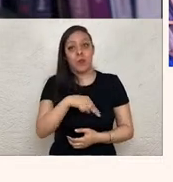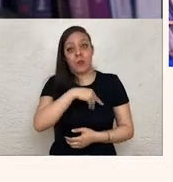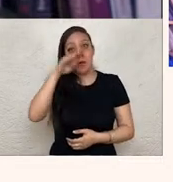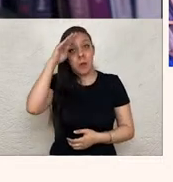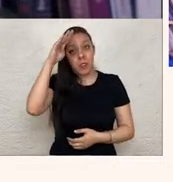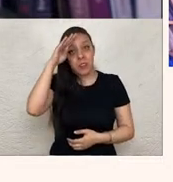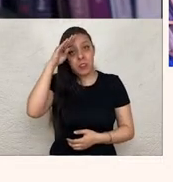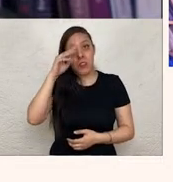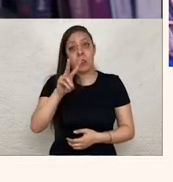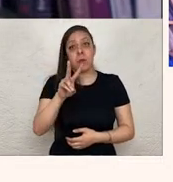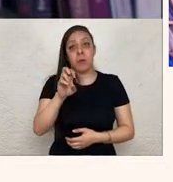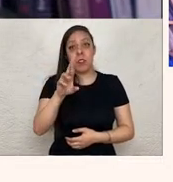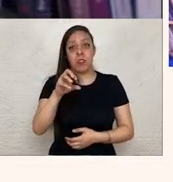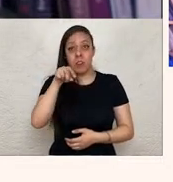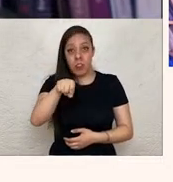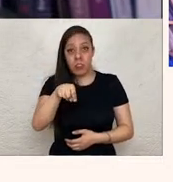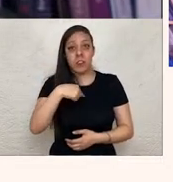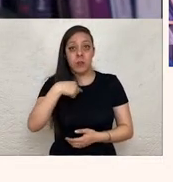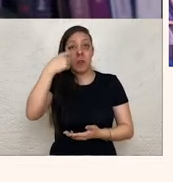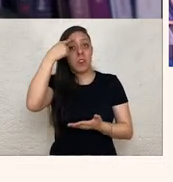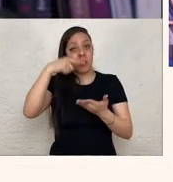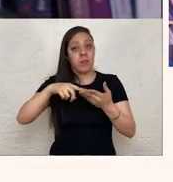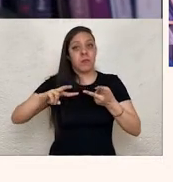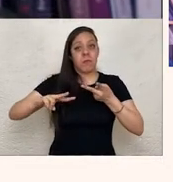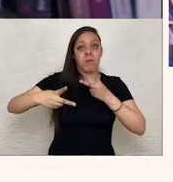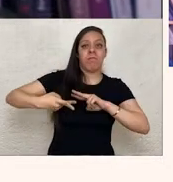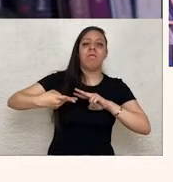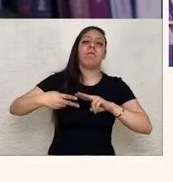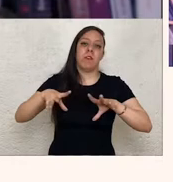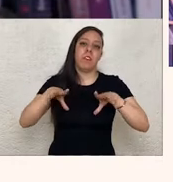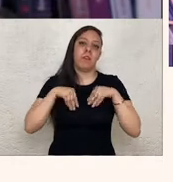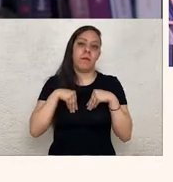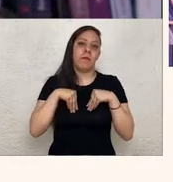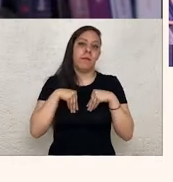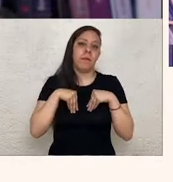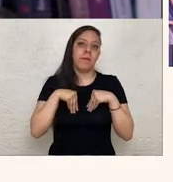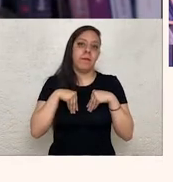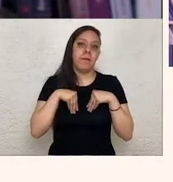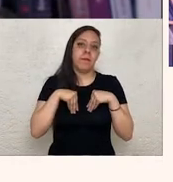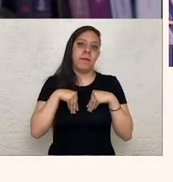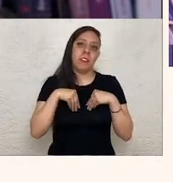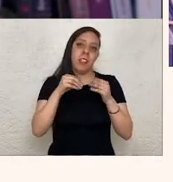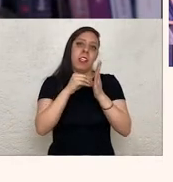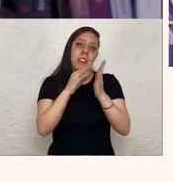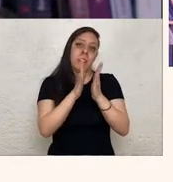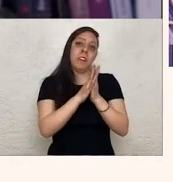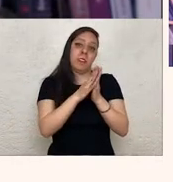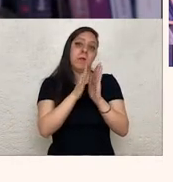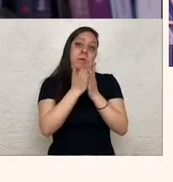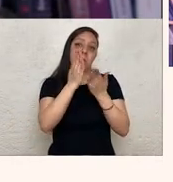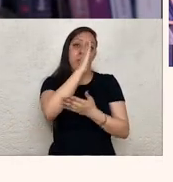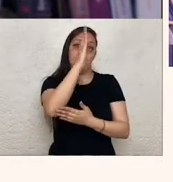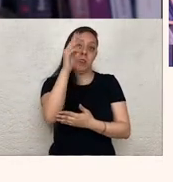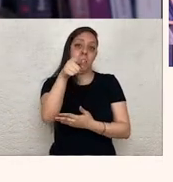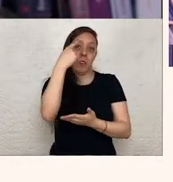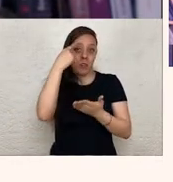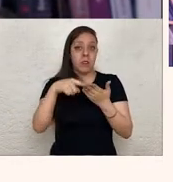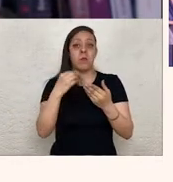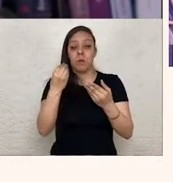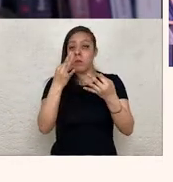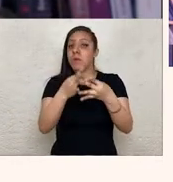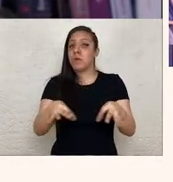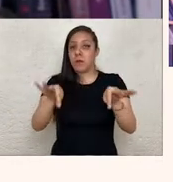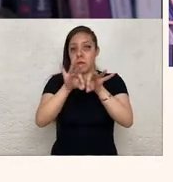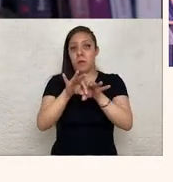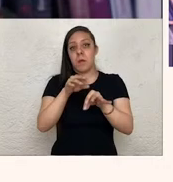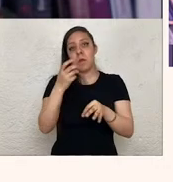contribuye a esto que estamos pensando Vero y yo de descolonizar las fuentes. Creo que es muy importante seguir